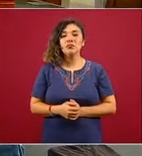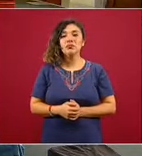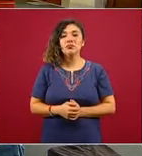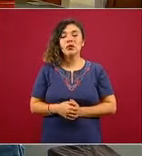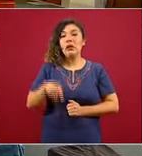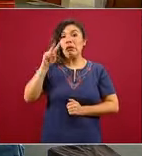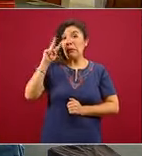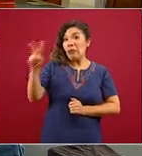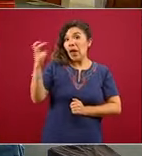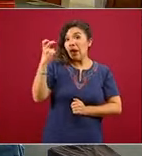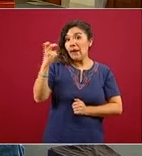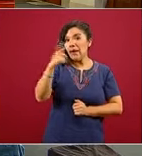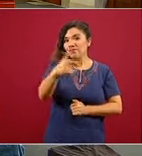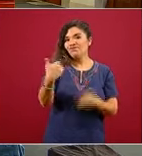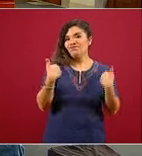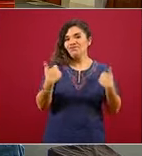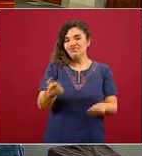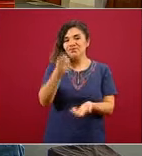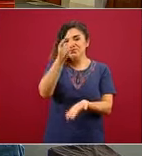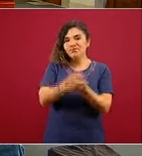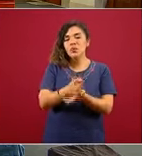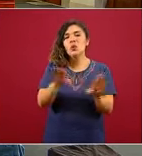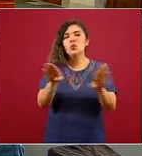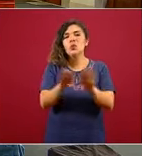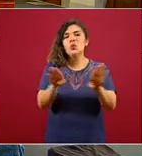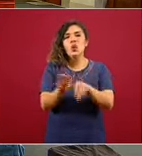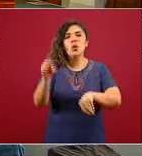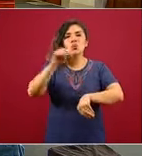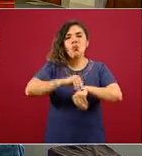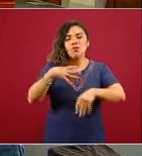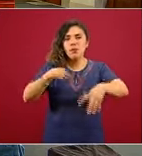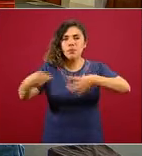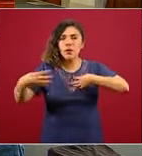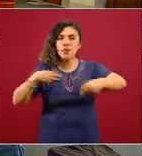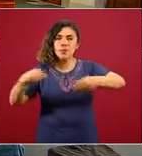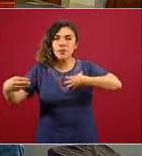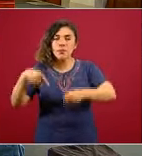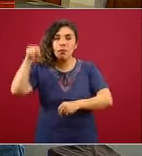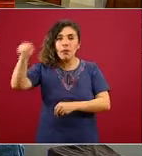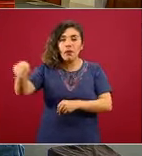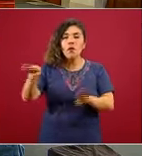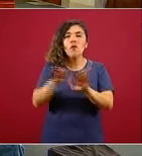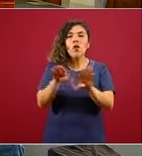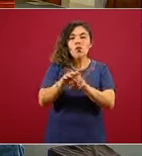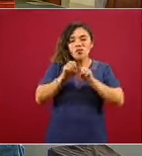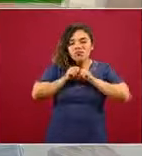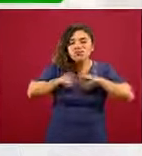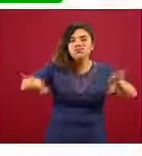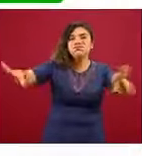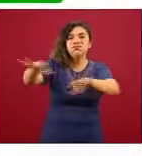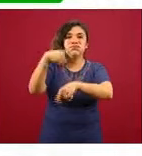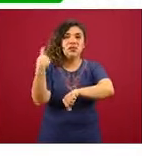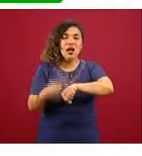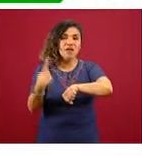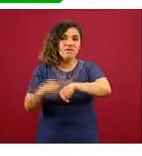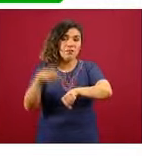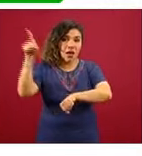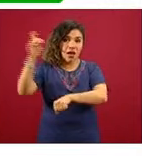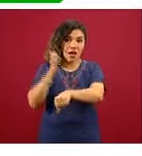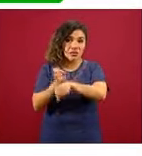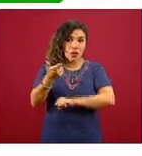mejor cómo se ha estado comportando la transmisión y la dispersión de la enfermedad en el estado